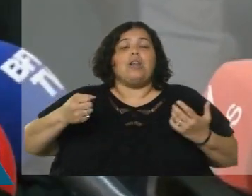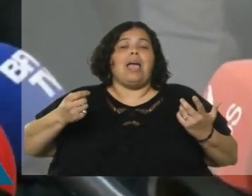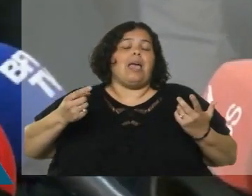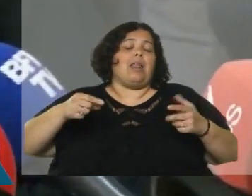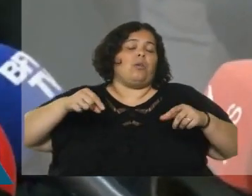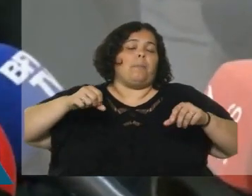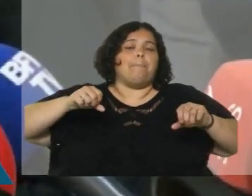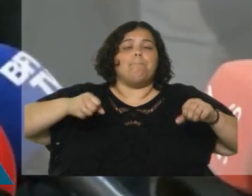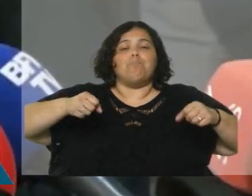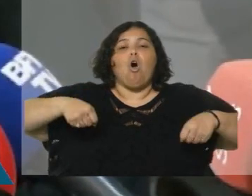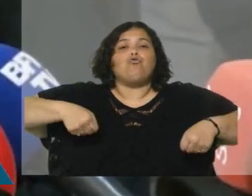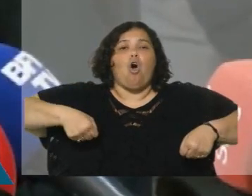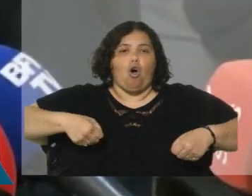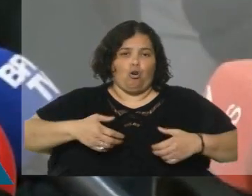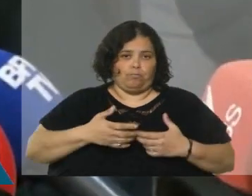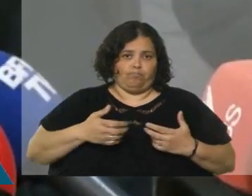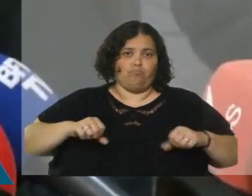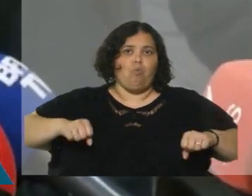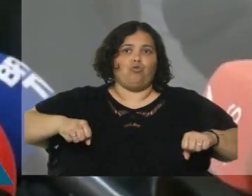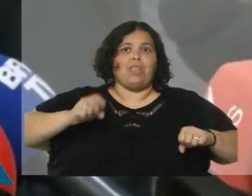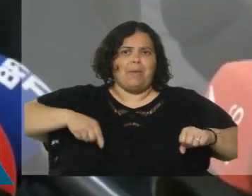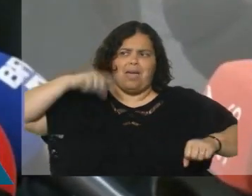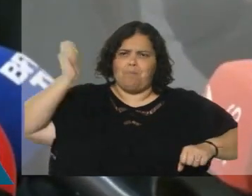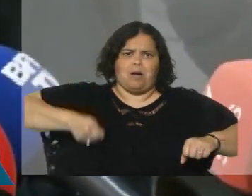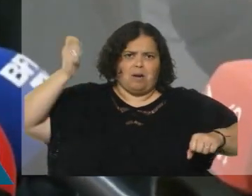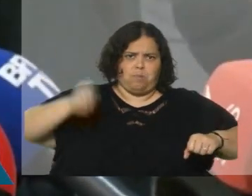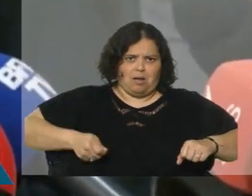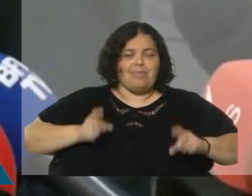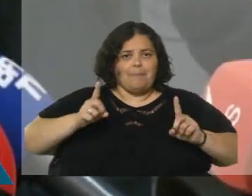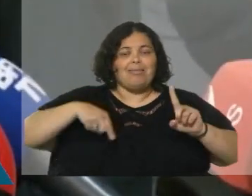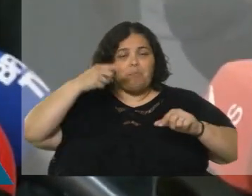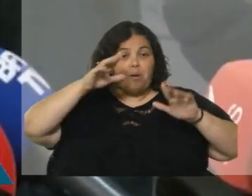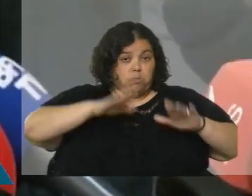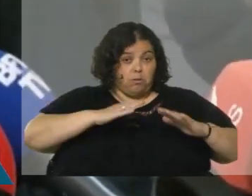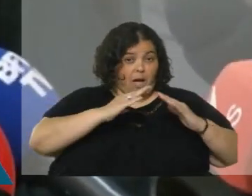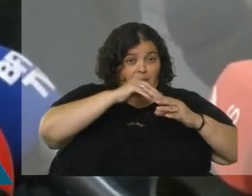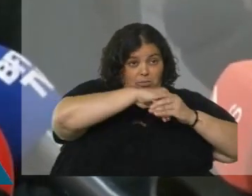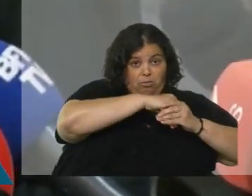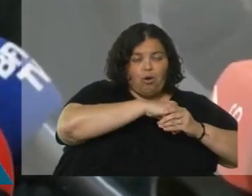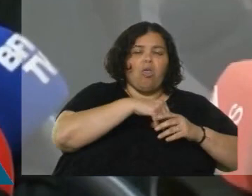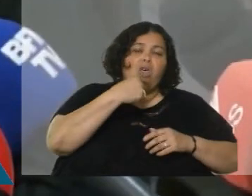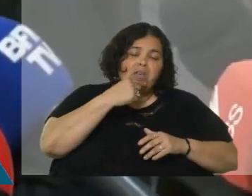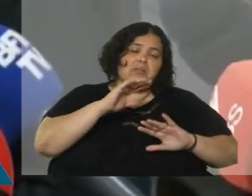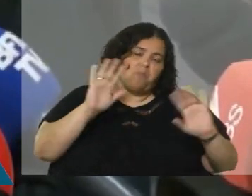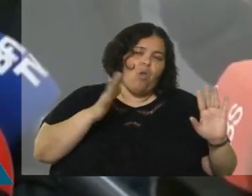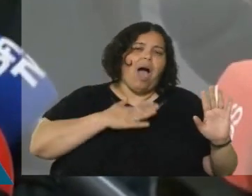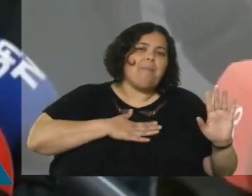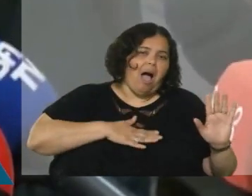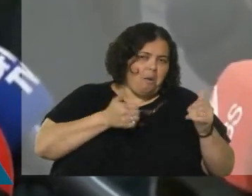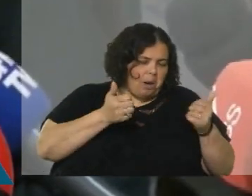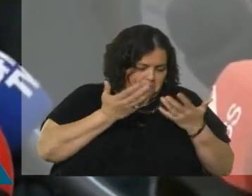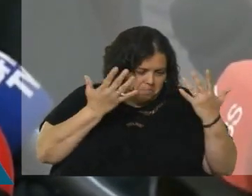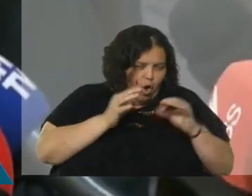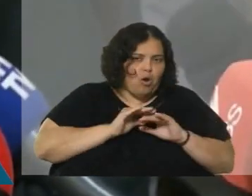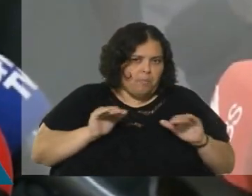lado y la cabeza al otro y que fue golpeada con palos luego durante el cautiverio dijo que fue tratada con amabilidad dijo además